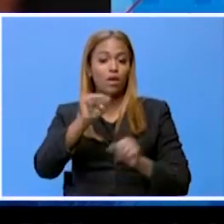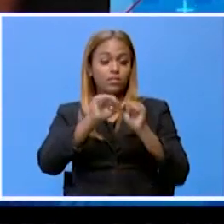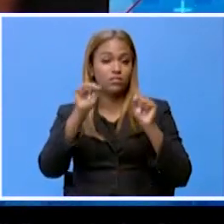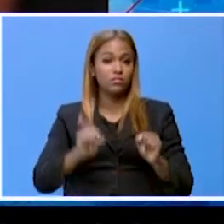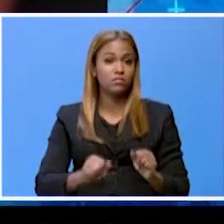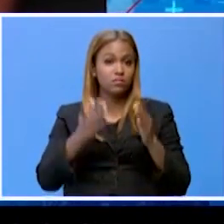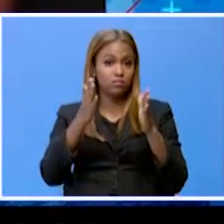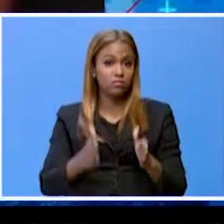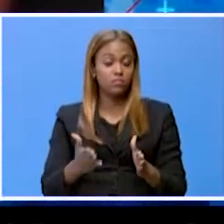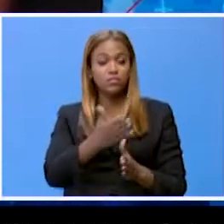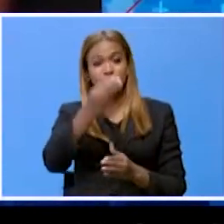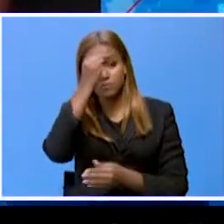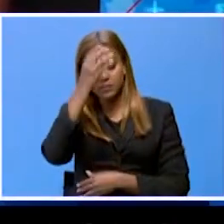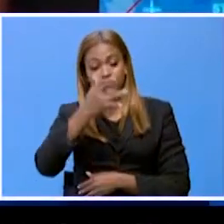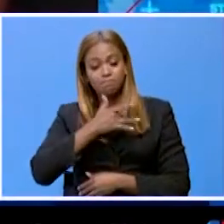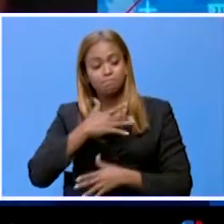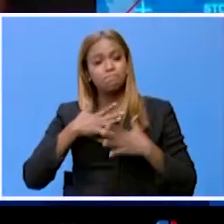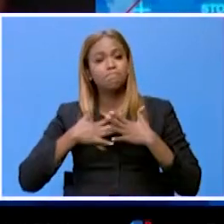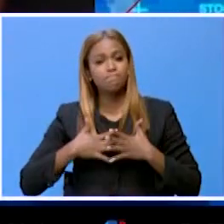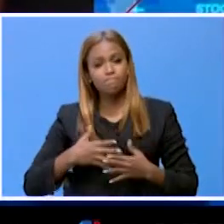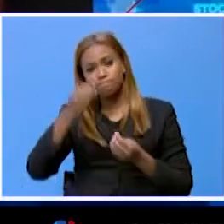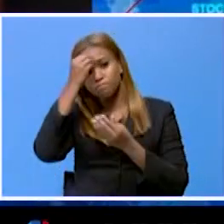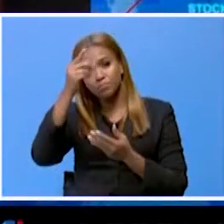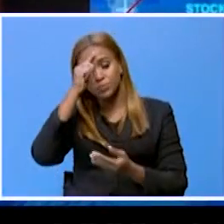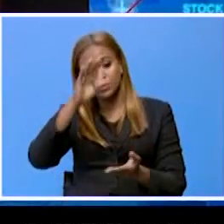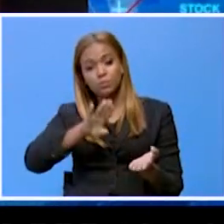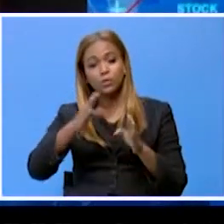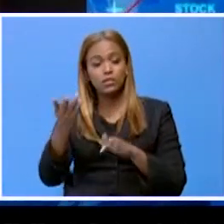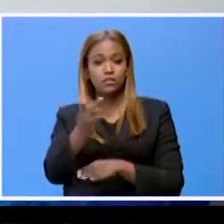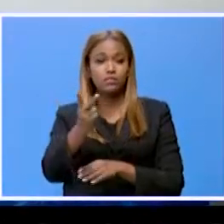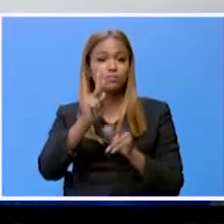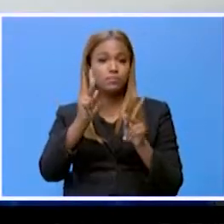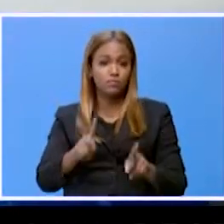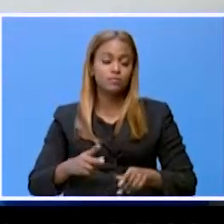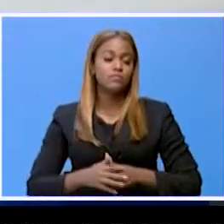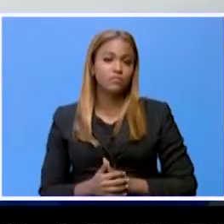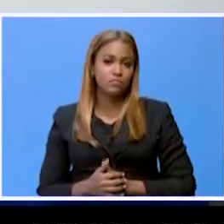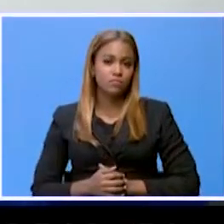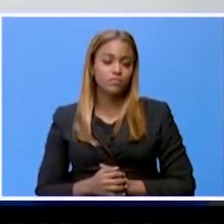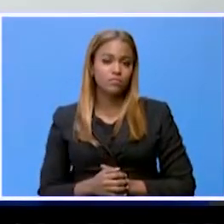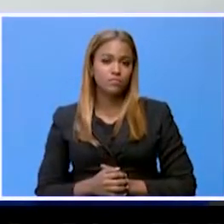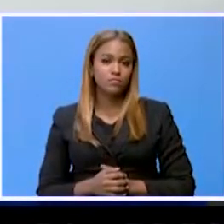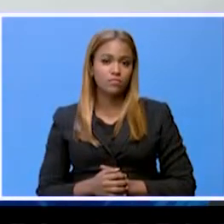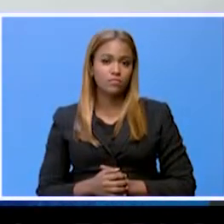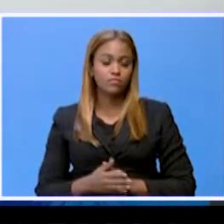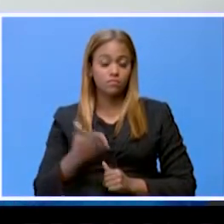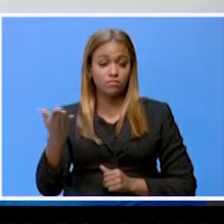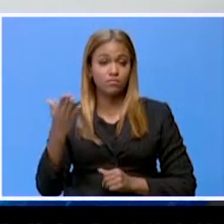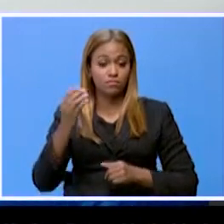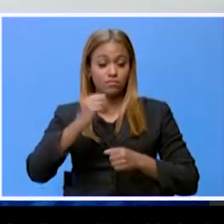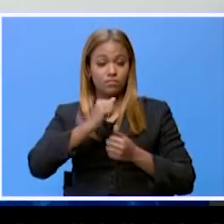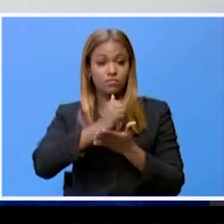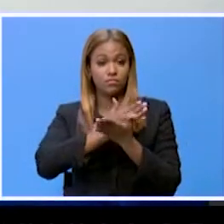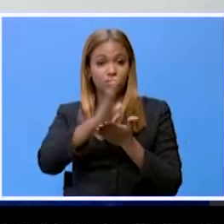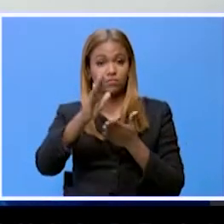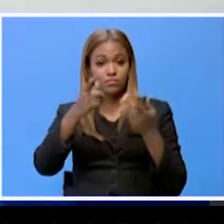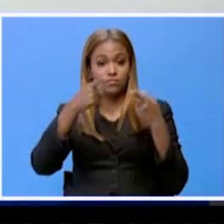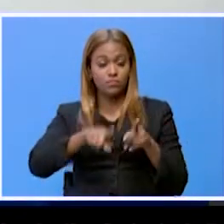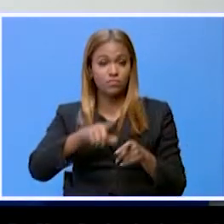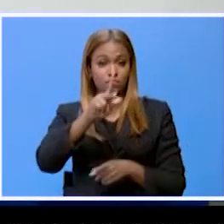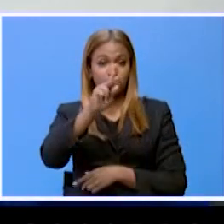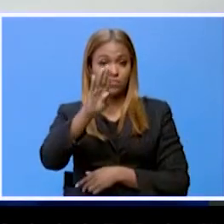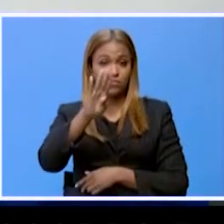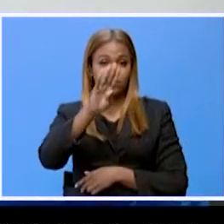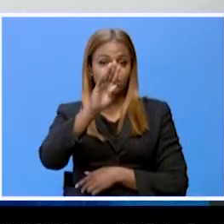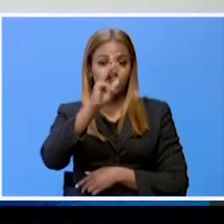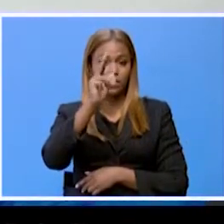civil manifestaron su condolencia por la muerte de los religiosos. CODU rechaza esta situación que pasó de kilómetro 45 de Villa Altagracia